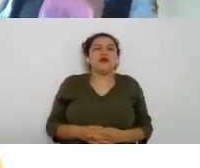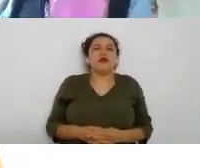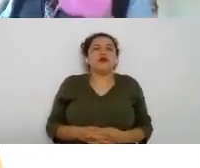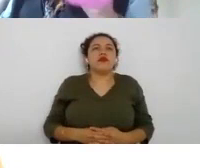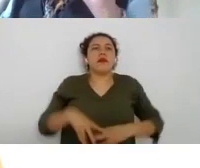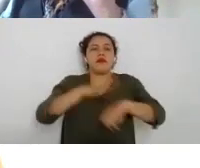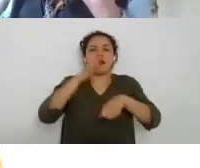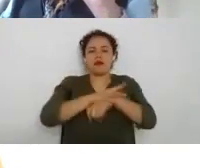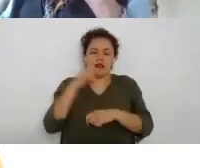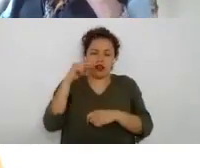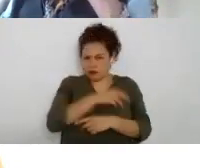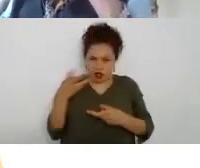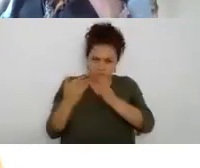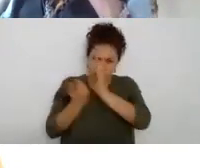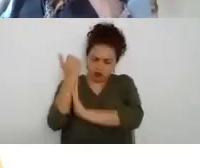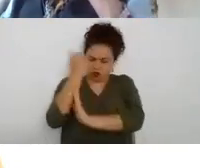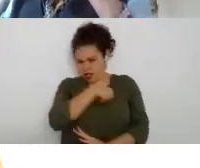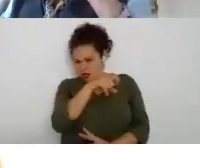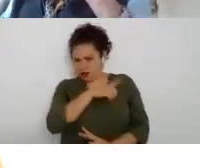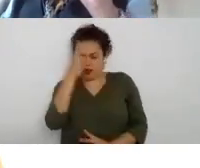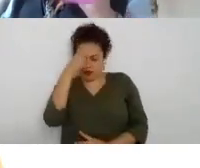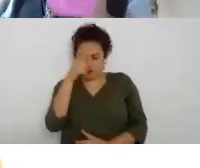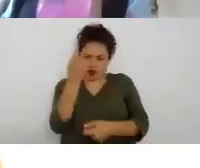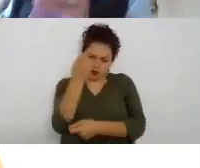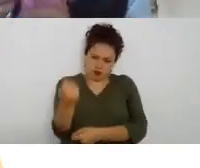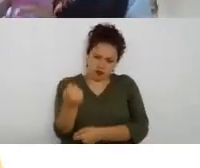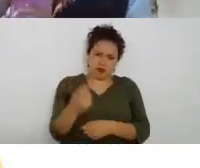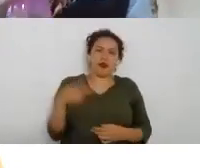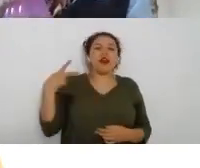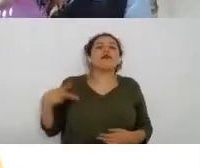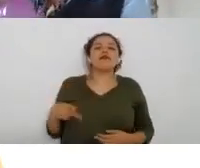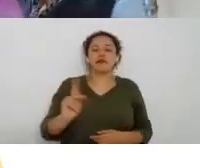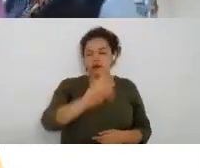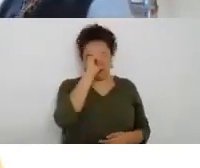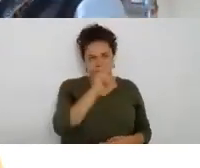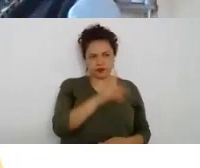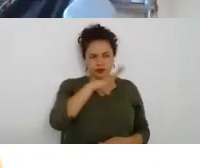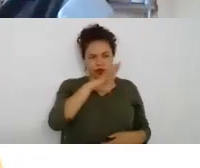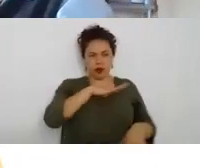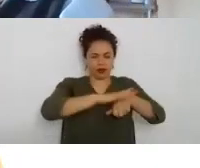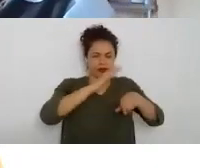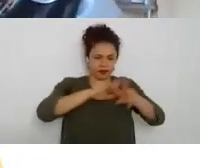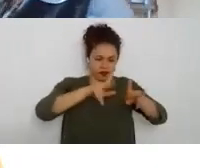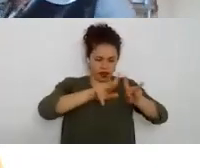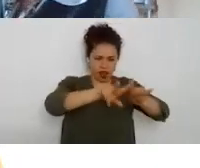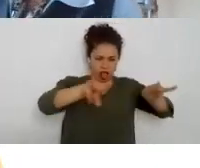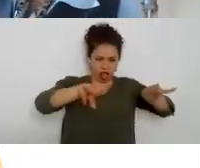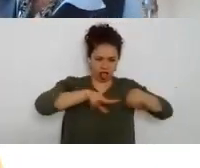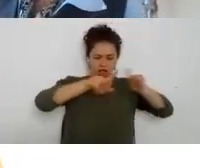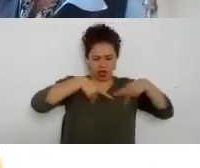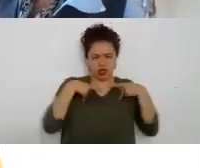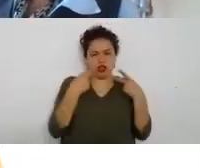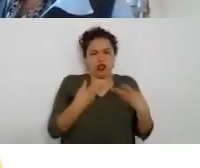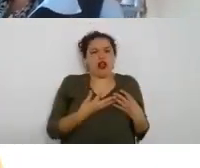recuperación, precisamente por ser pequeño. Pero también puede ser más delicado por la vulnerabilidad